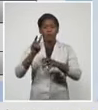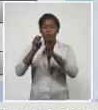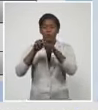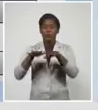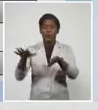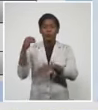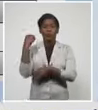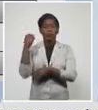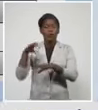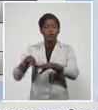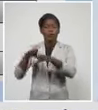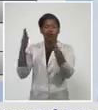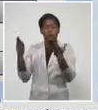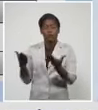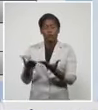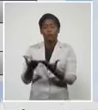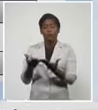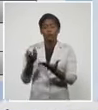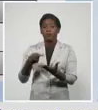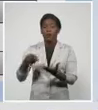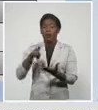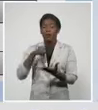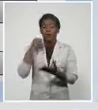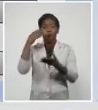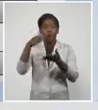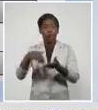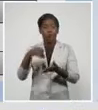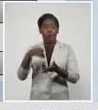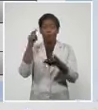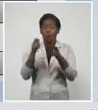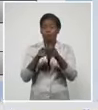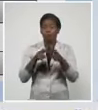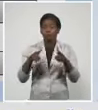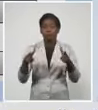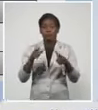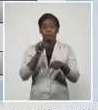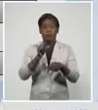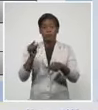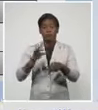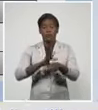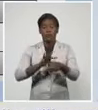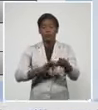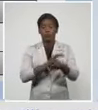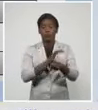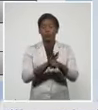y ayer nuevamente fallece una cifra elevada de personas,